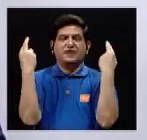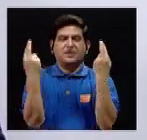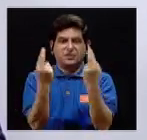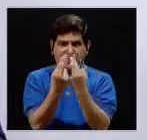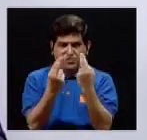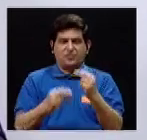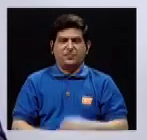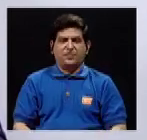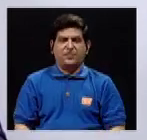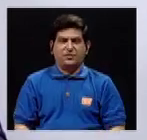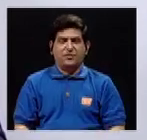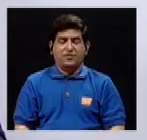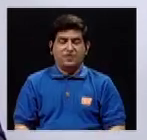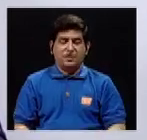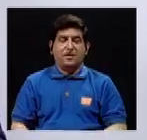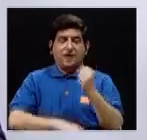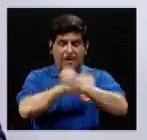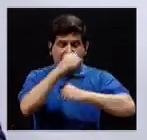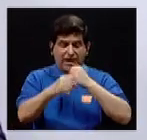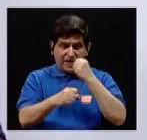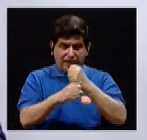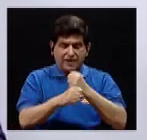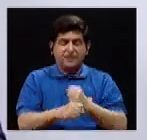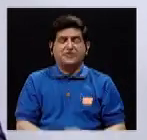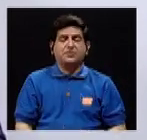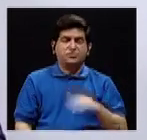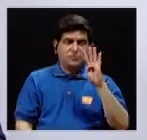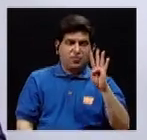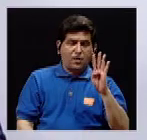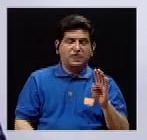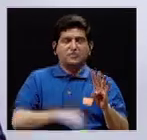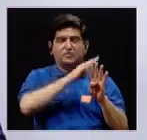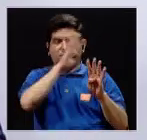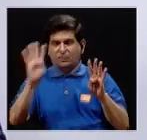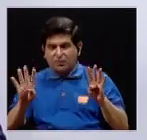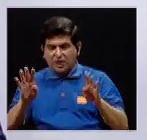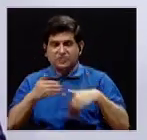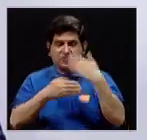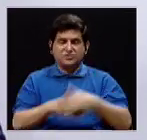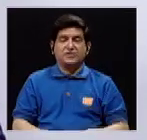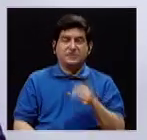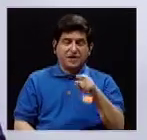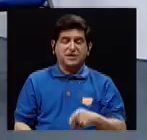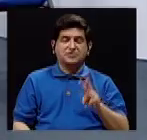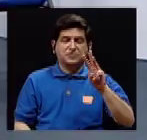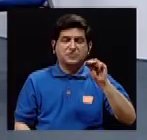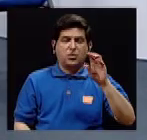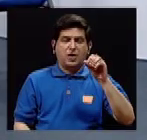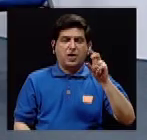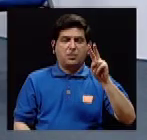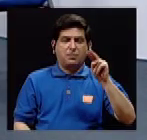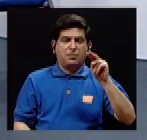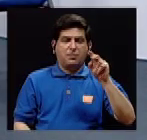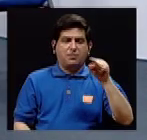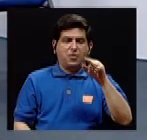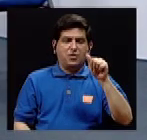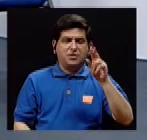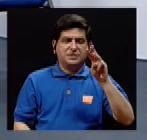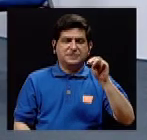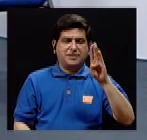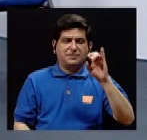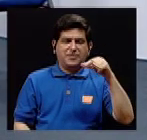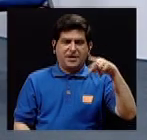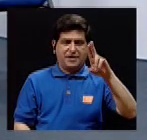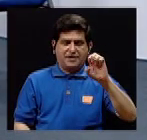reunión eh que hacemos cada 4 años y va a ser en la universidad de maputo en mozambique eso para promover la